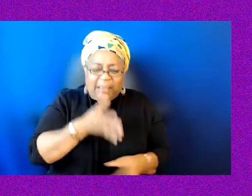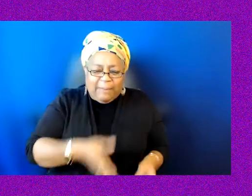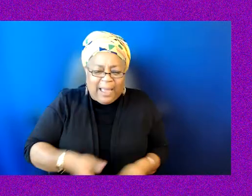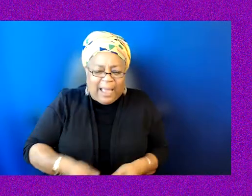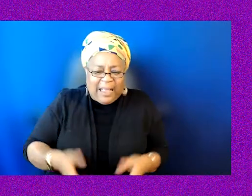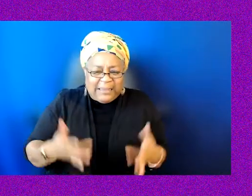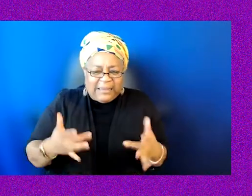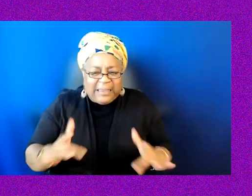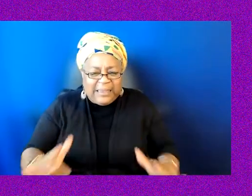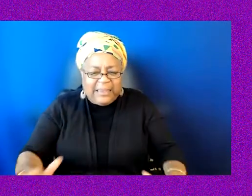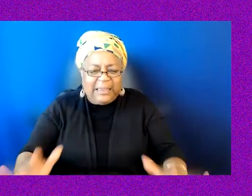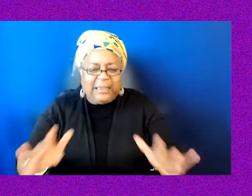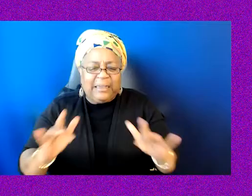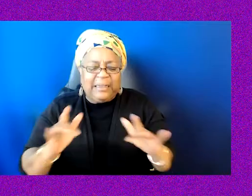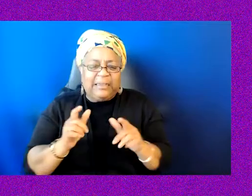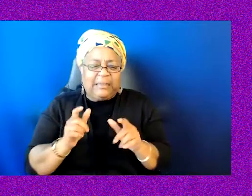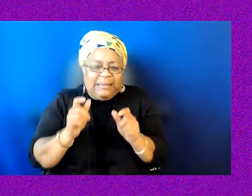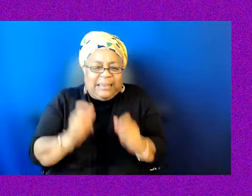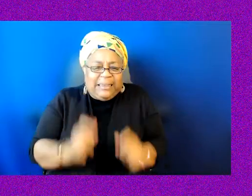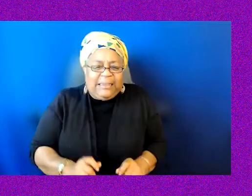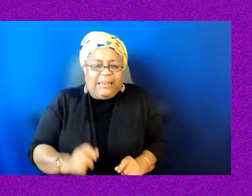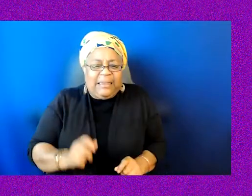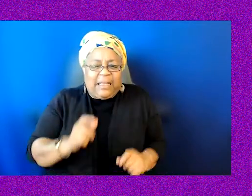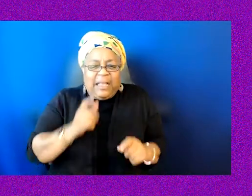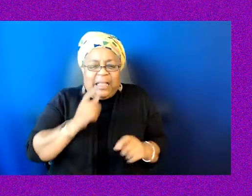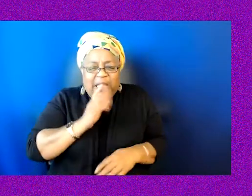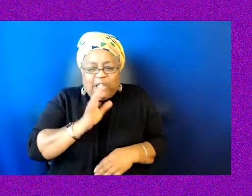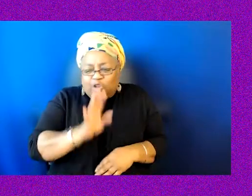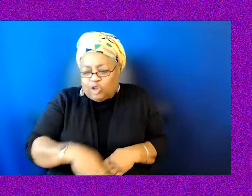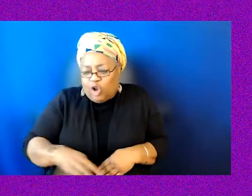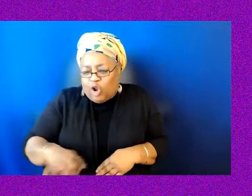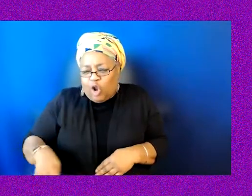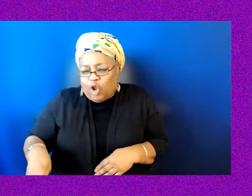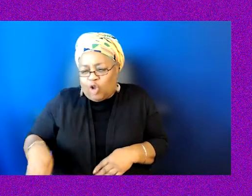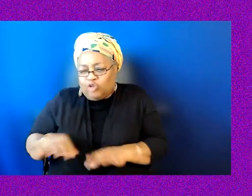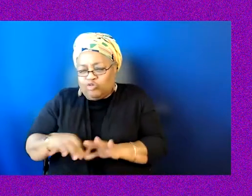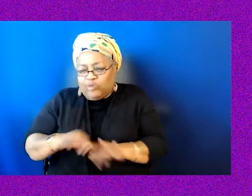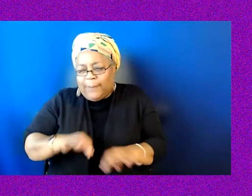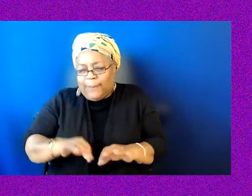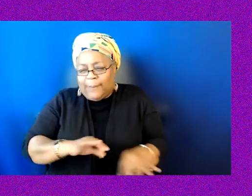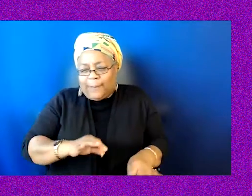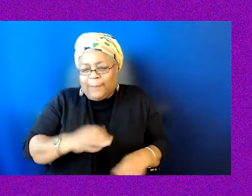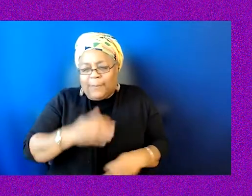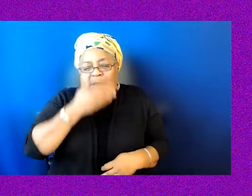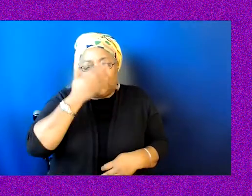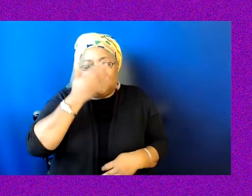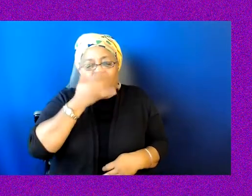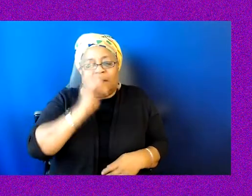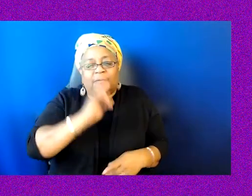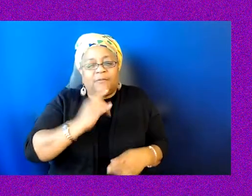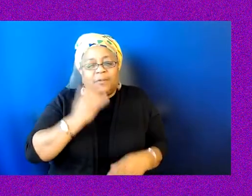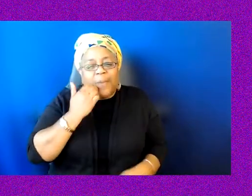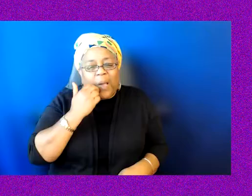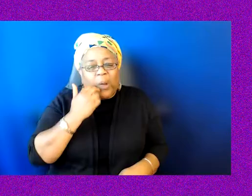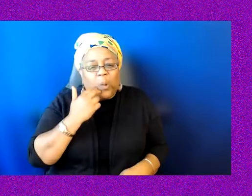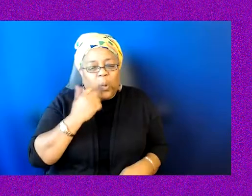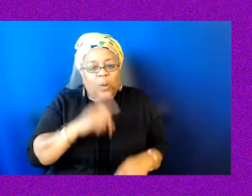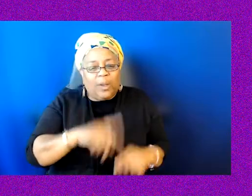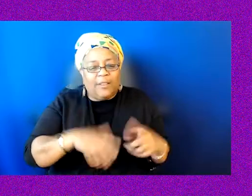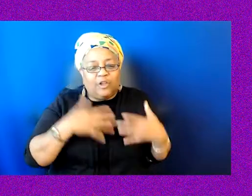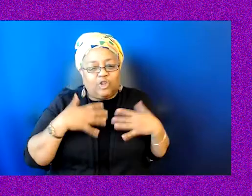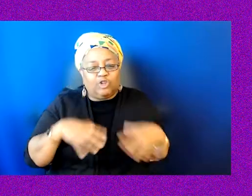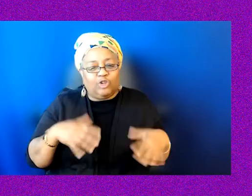sol, sus pantalones, sus blusas y faldas, el olor de